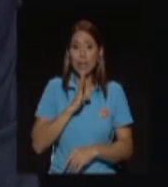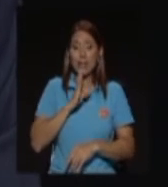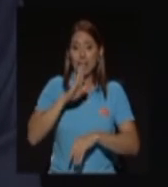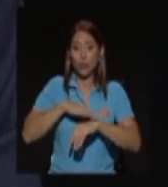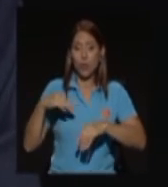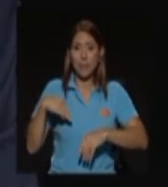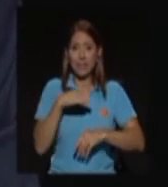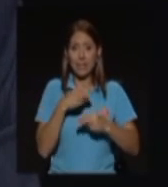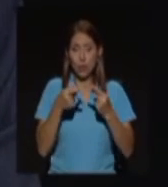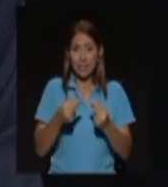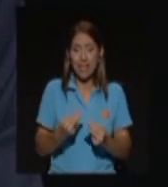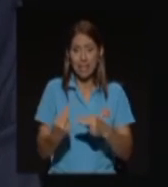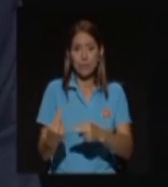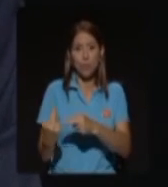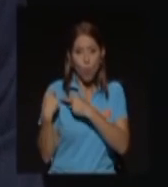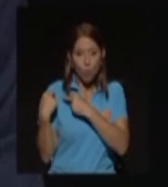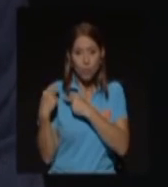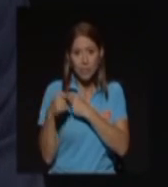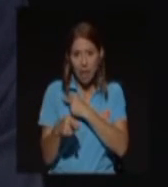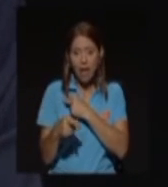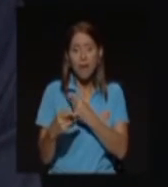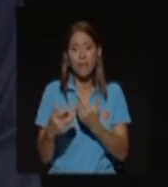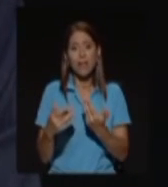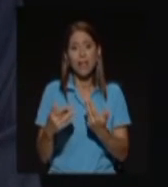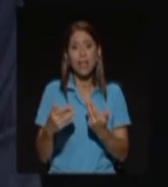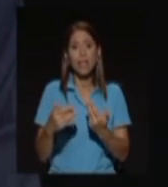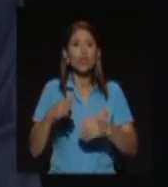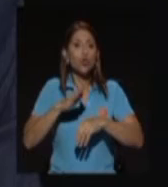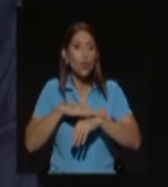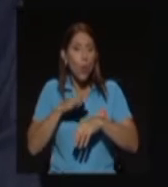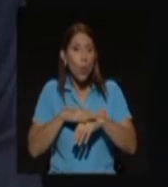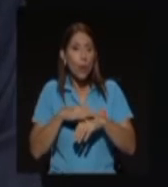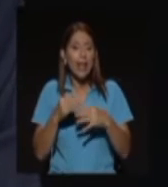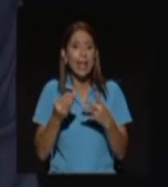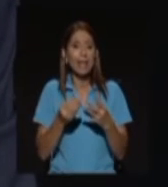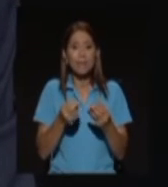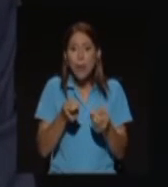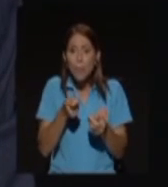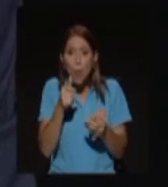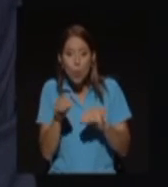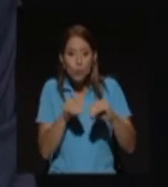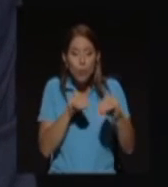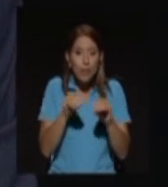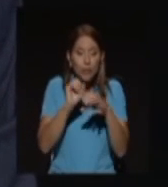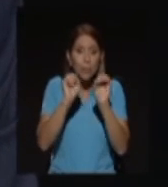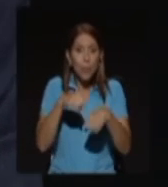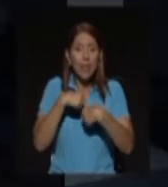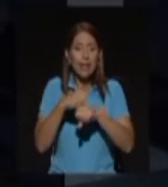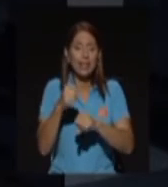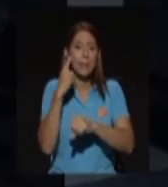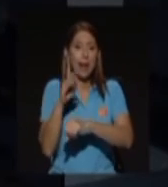es responsable en gran parte de los pocos márgenes de maniobra que le quedan al Banco